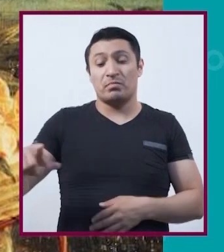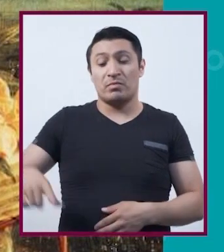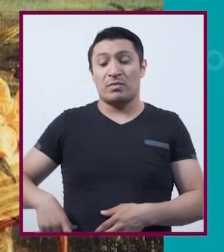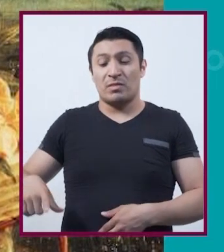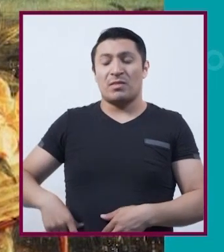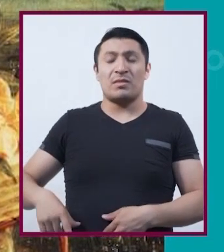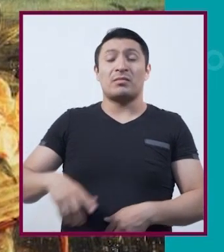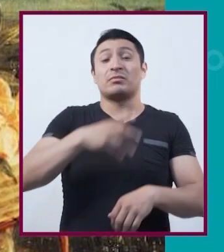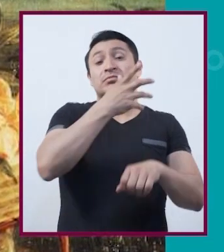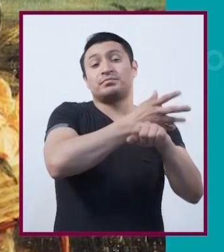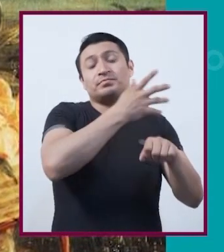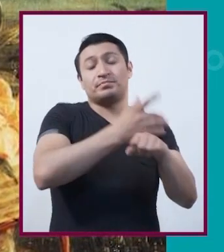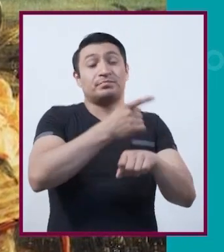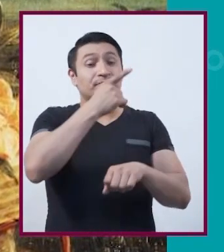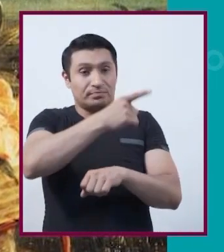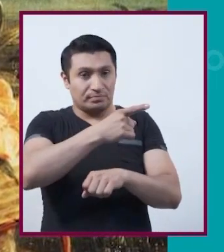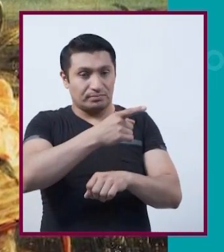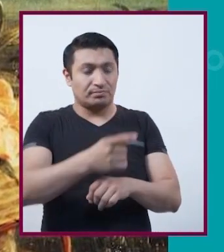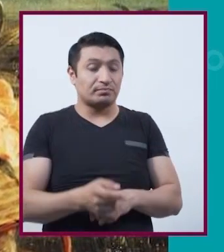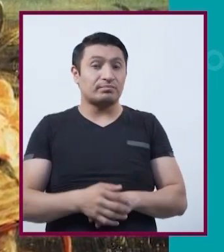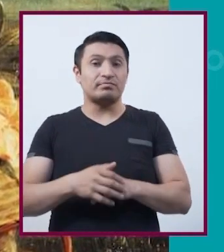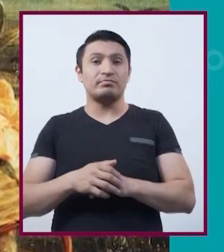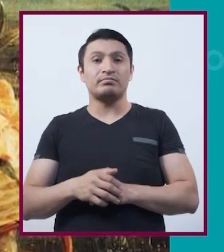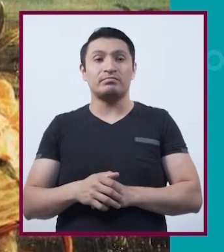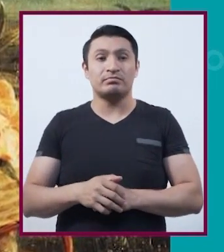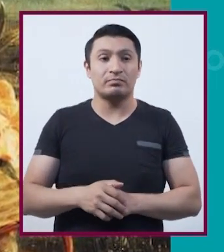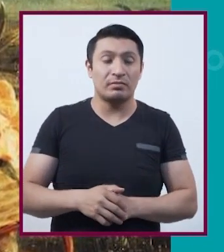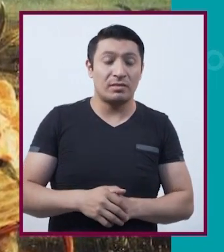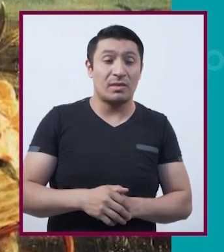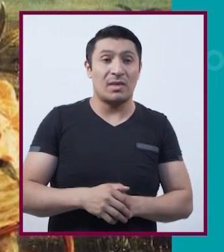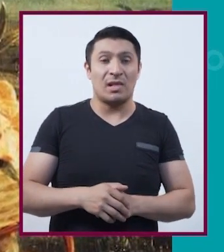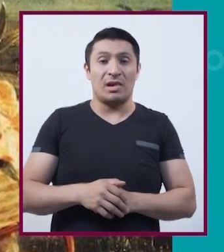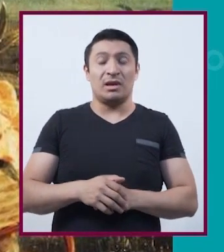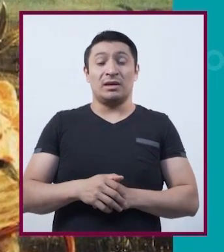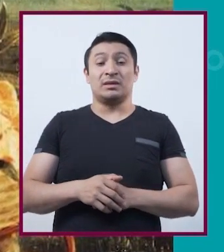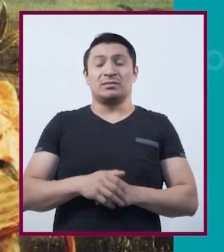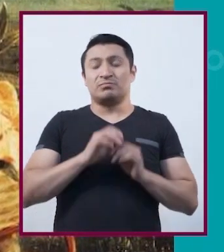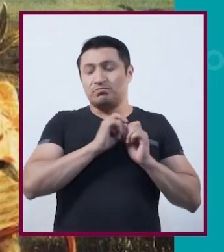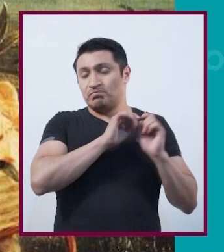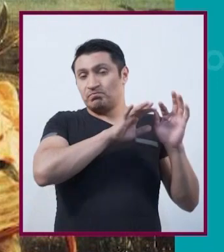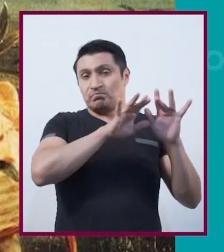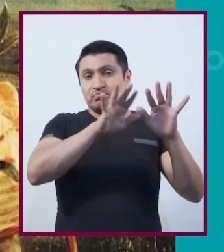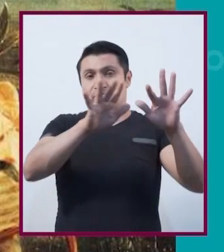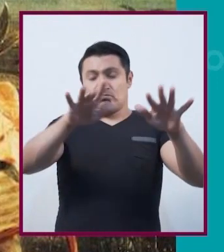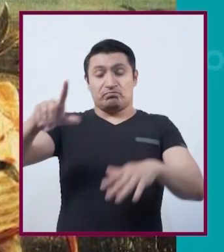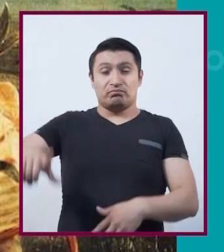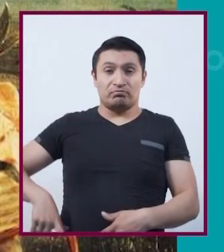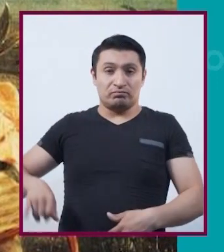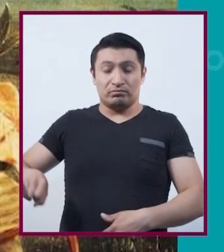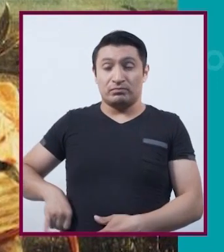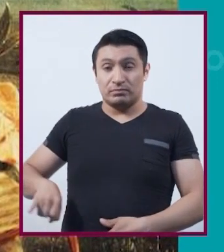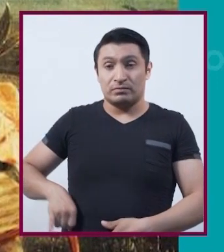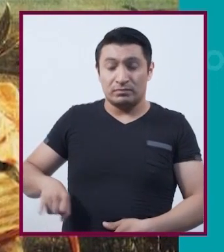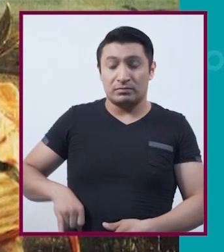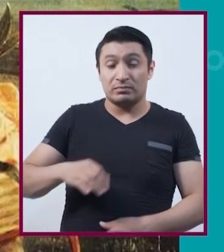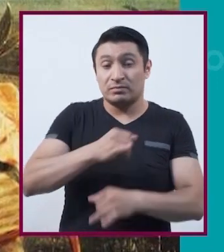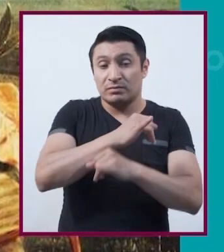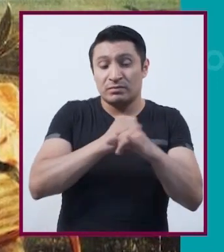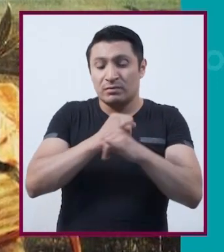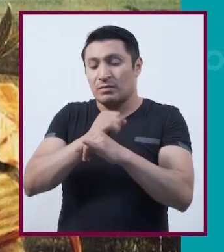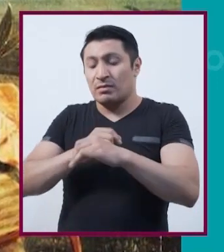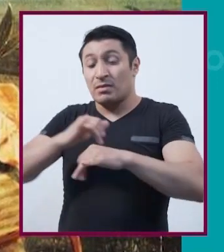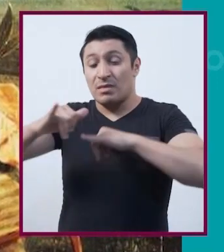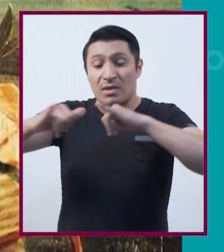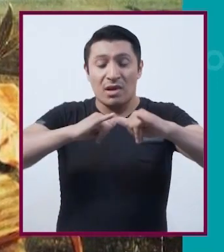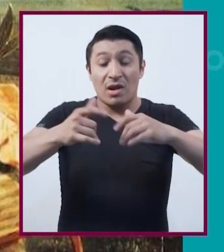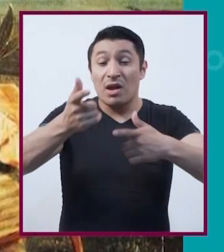históricos como los de Humboldt sobre la Nueva España, que le dieran claves sobre su país vecino, sobre los productos